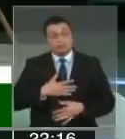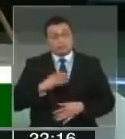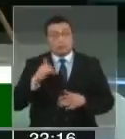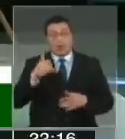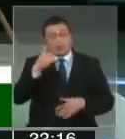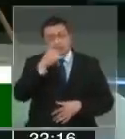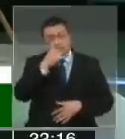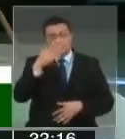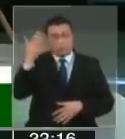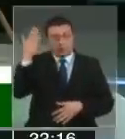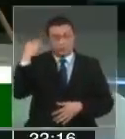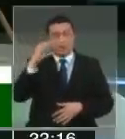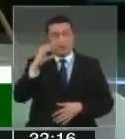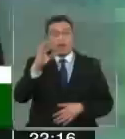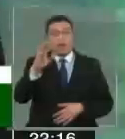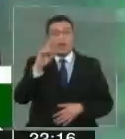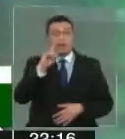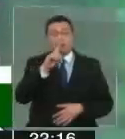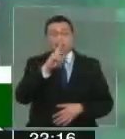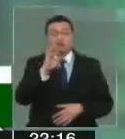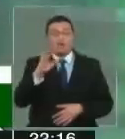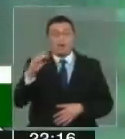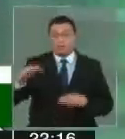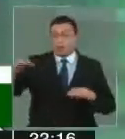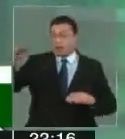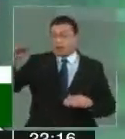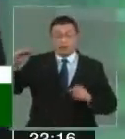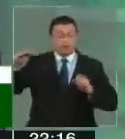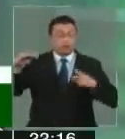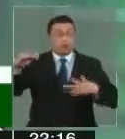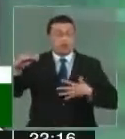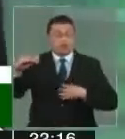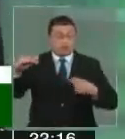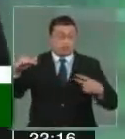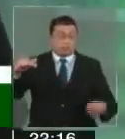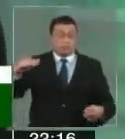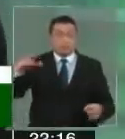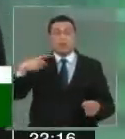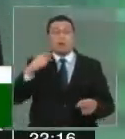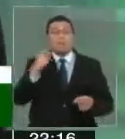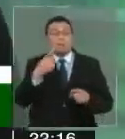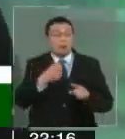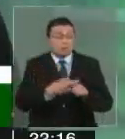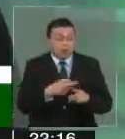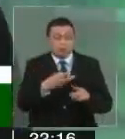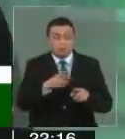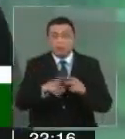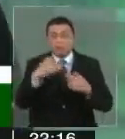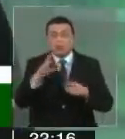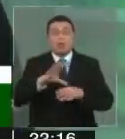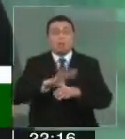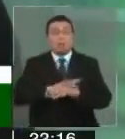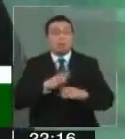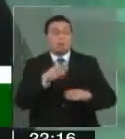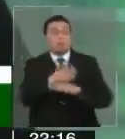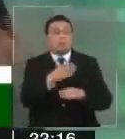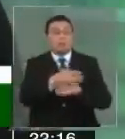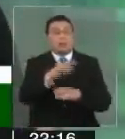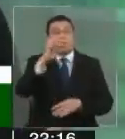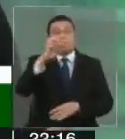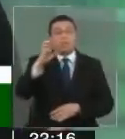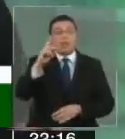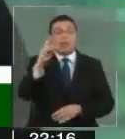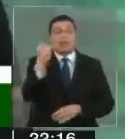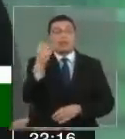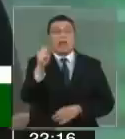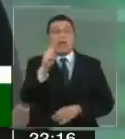que había tenido a Cristóbal que no tenía parámetro de que esto se hace el primer mes, de que, y además íbamos al pediatra, que no nos decía